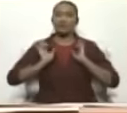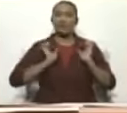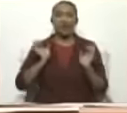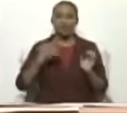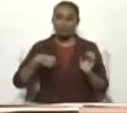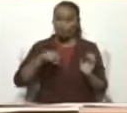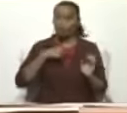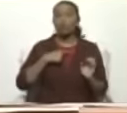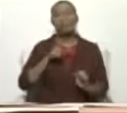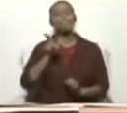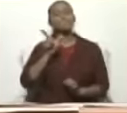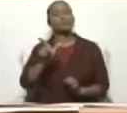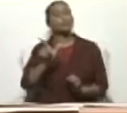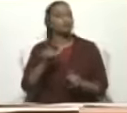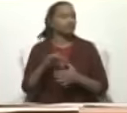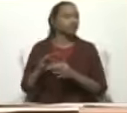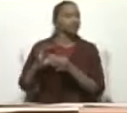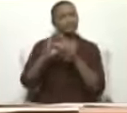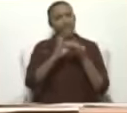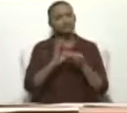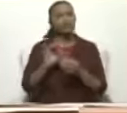Socialista Unido de Venezuela y el Gran Polo Patriótico.